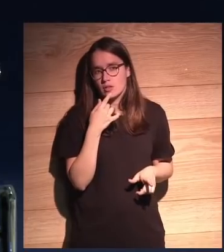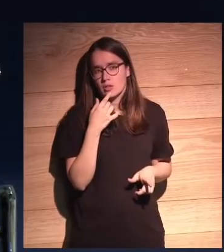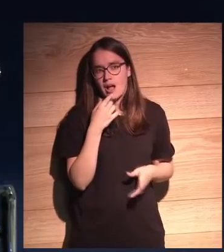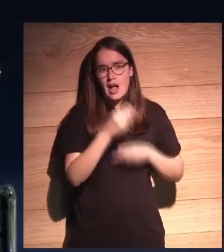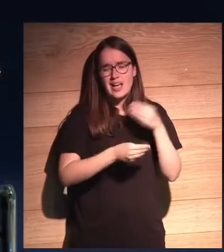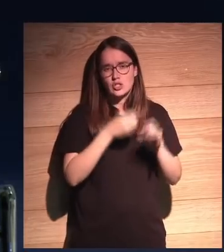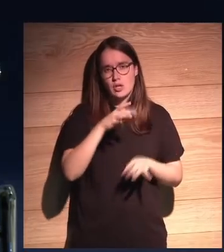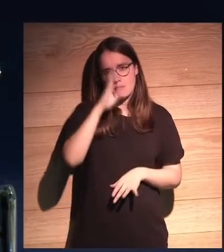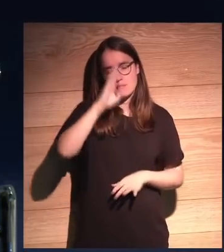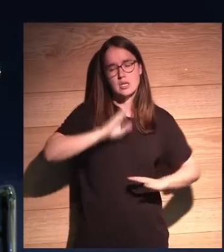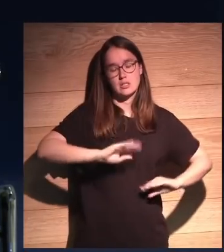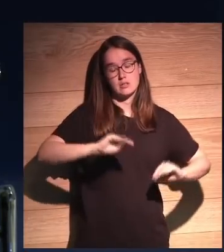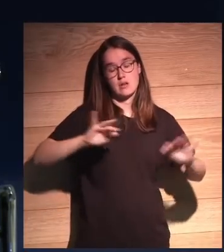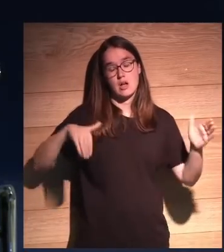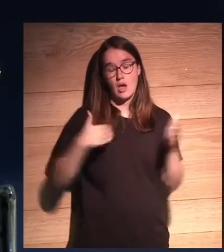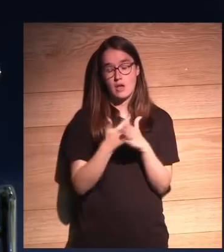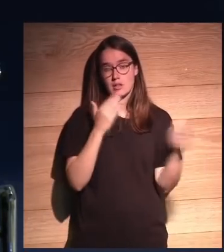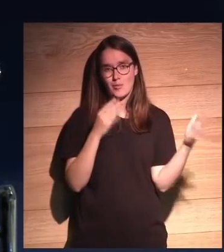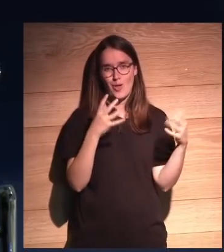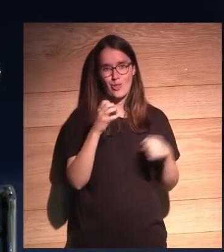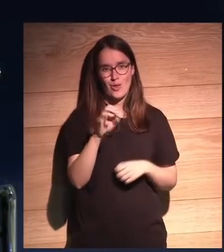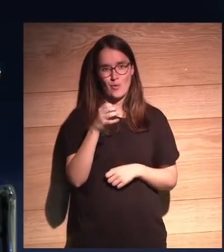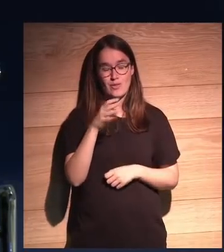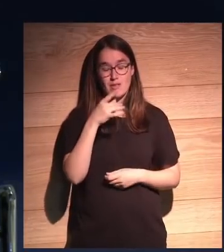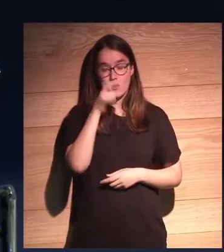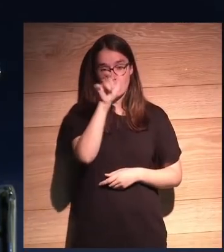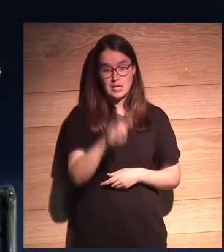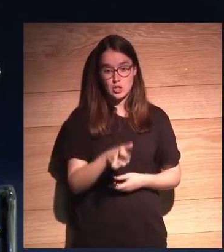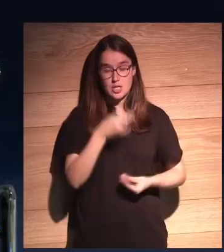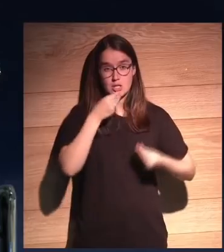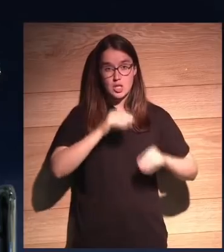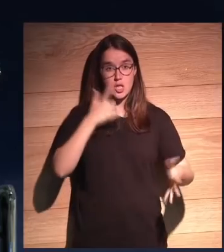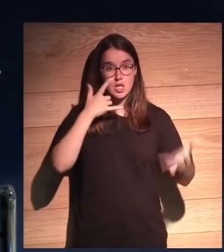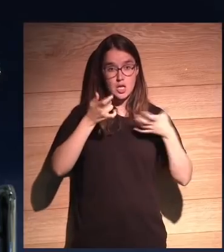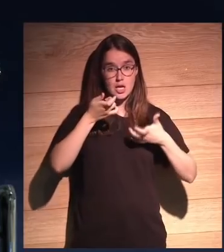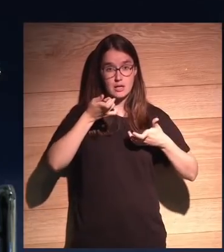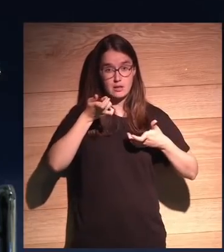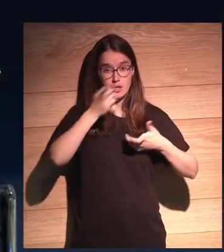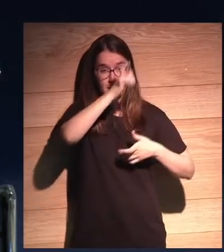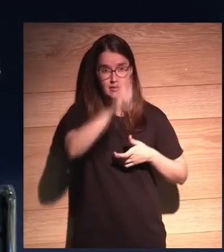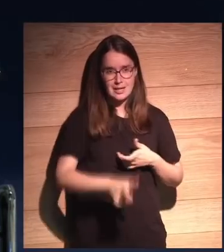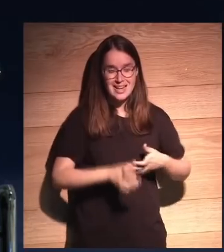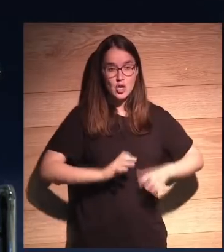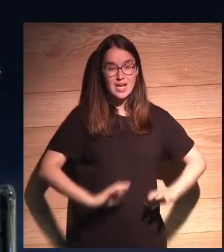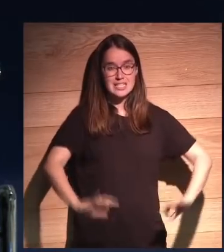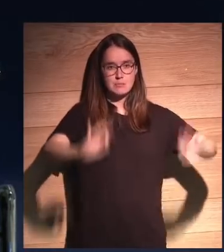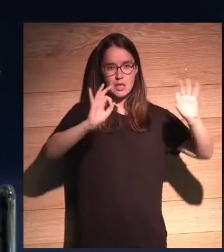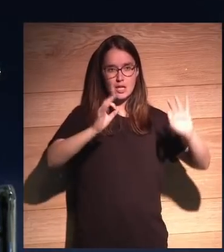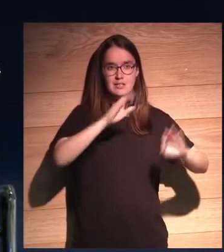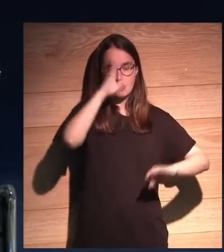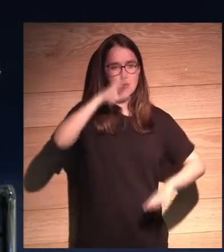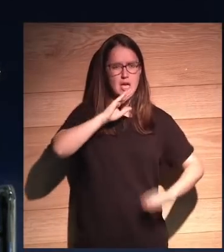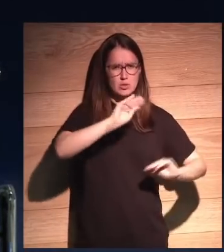Orazio. Hasta que en los años 50 un historiador del arte italiano, especialista en Orazio Gentileschi, empieza a